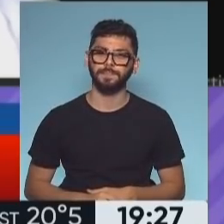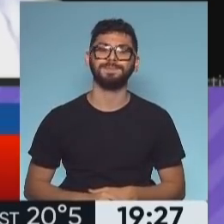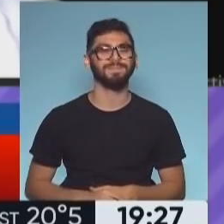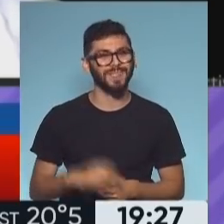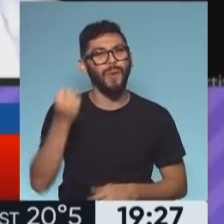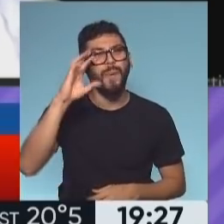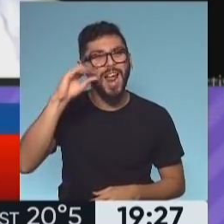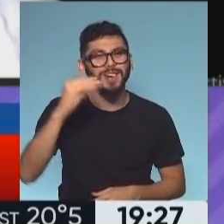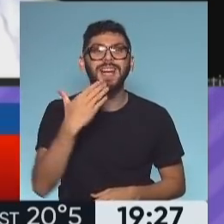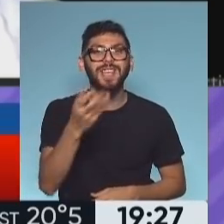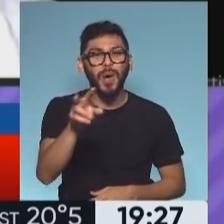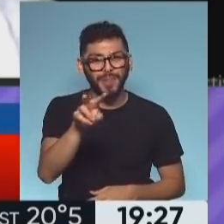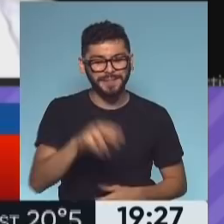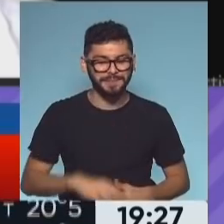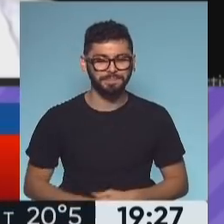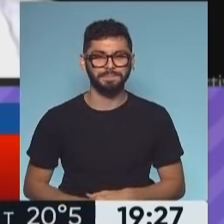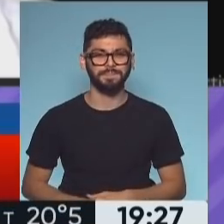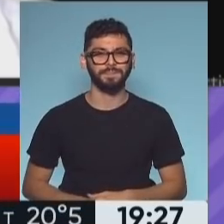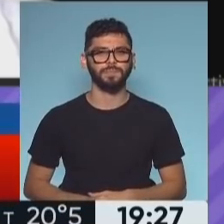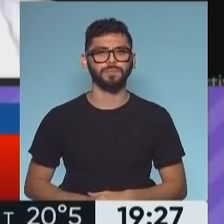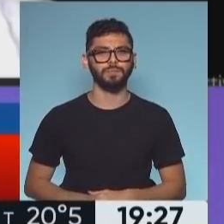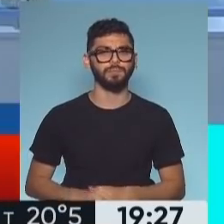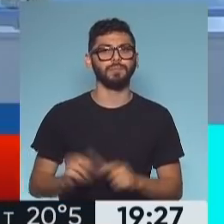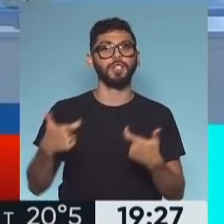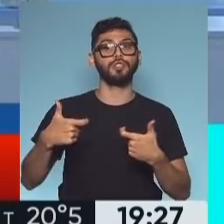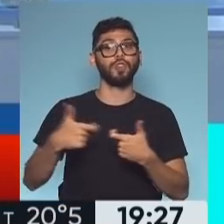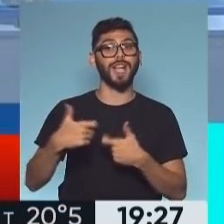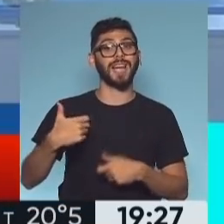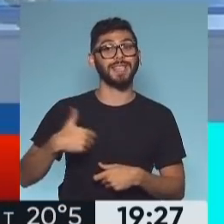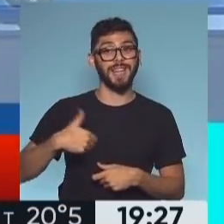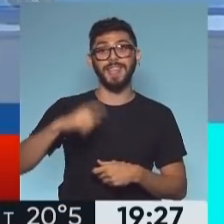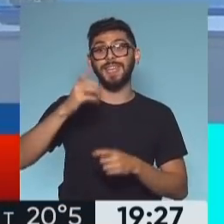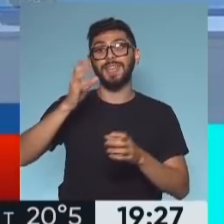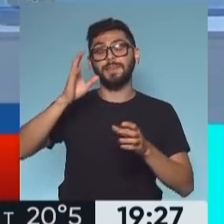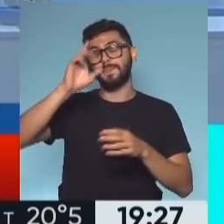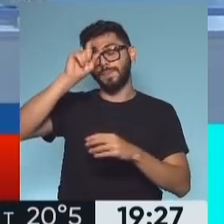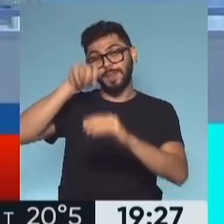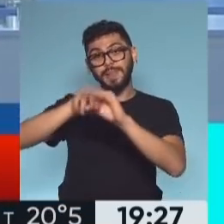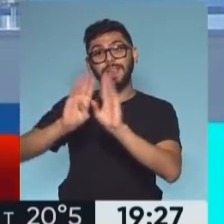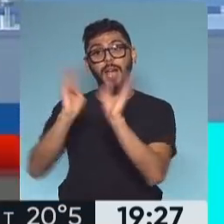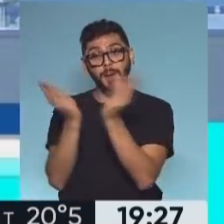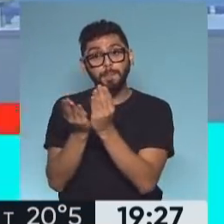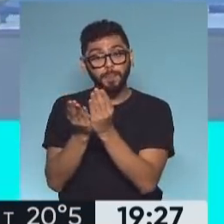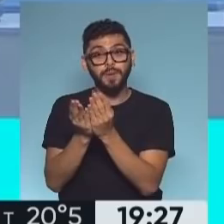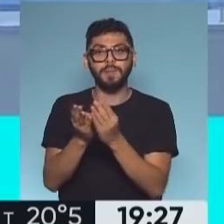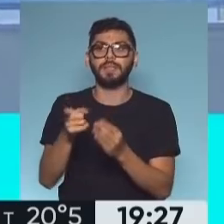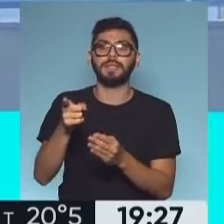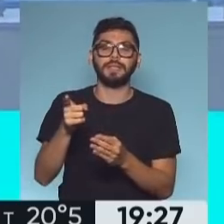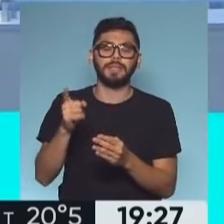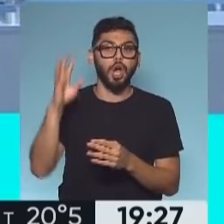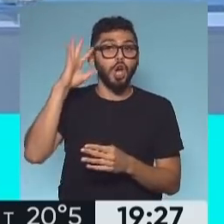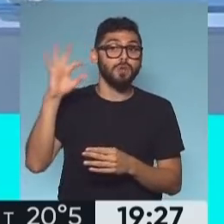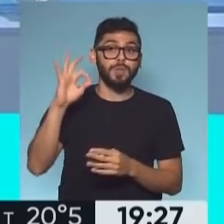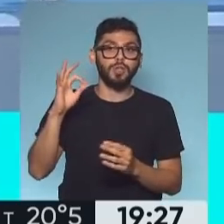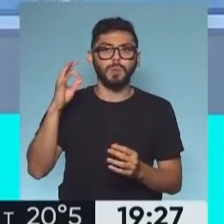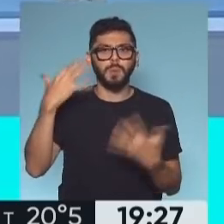Buenas noches, gracias a ustedes. Integrante de Sociedad Argentina de Terapia Intensiva, permanentemente esas son las opiniones que más preocupan. Te